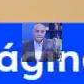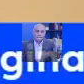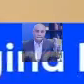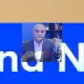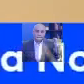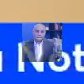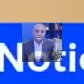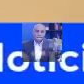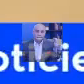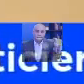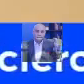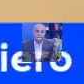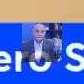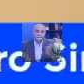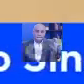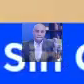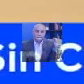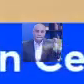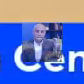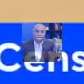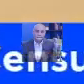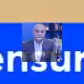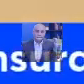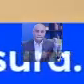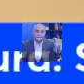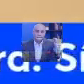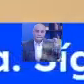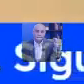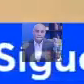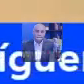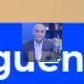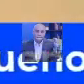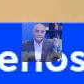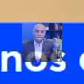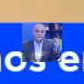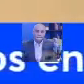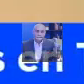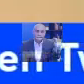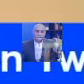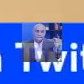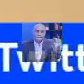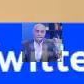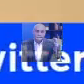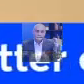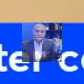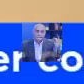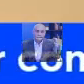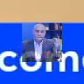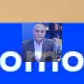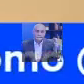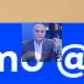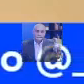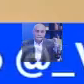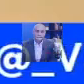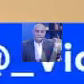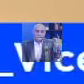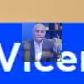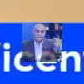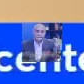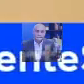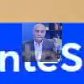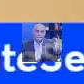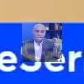las comparaciones pues se tienen que dar, ¿no? Y si ahorita vemos, por ejemplo, un